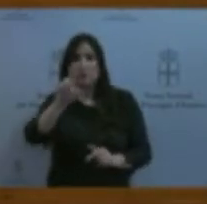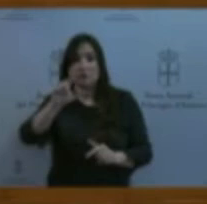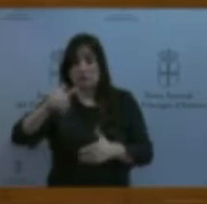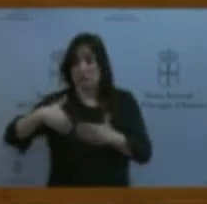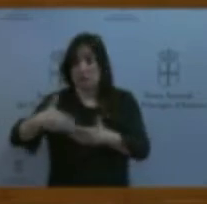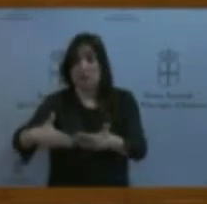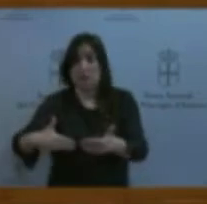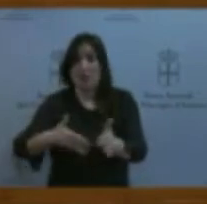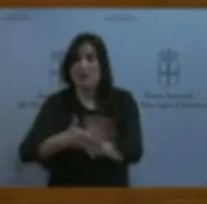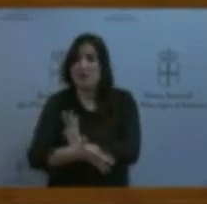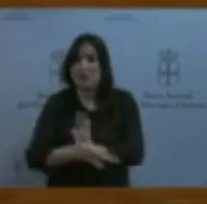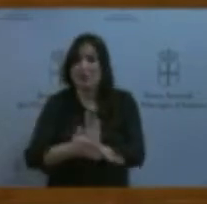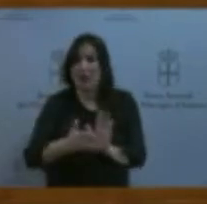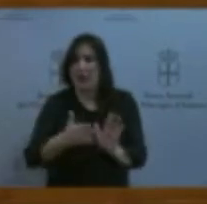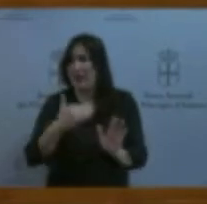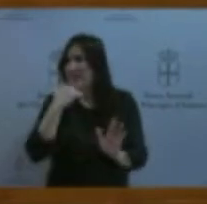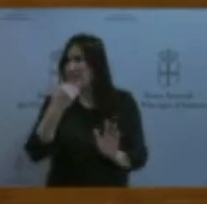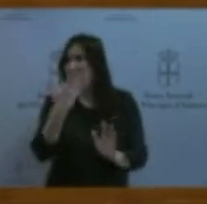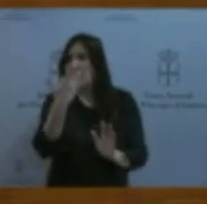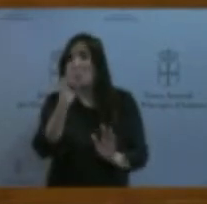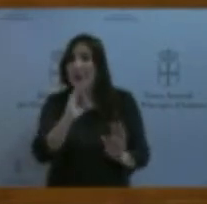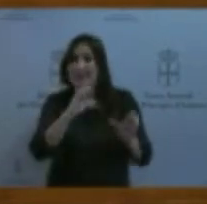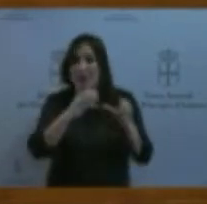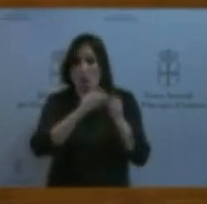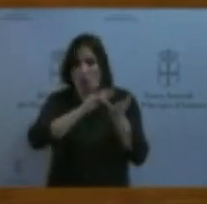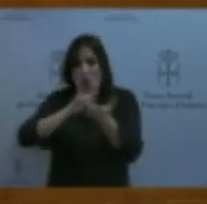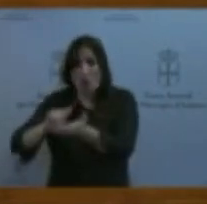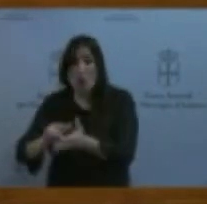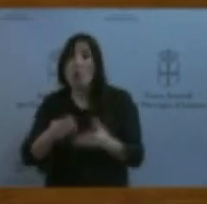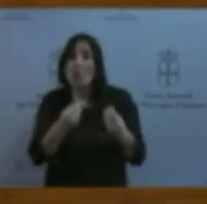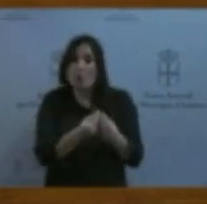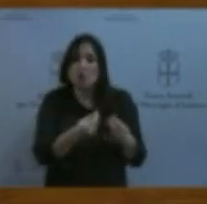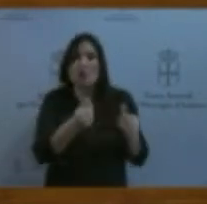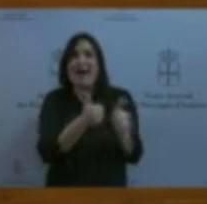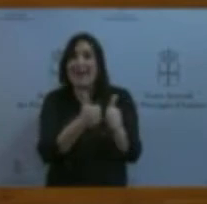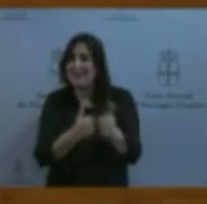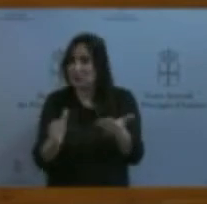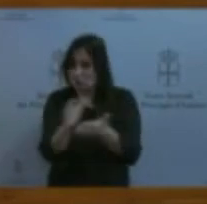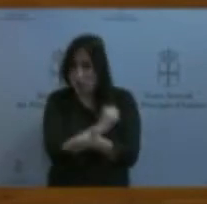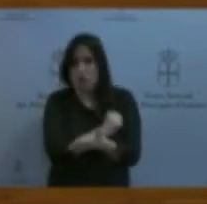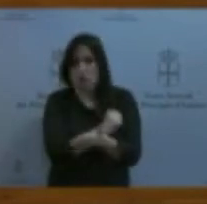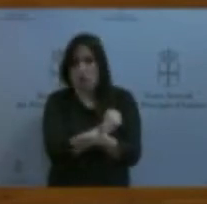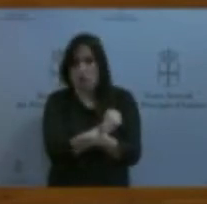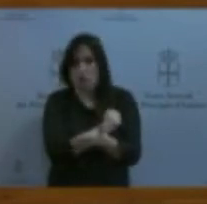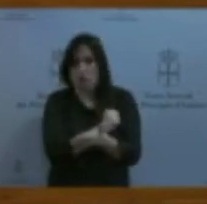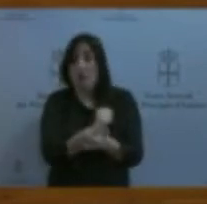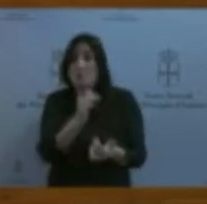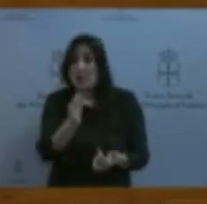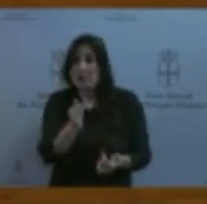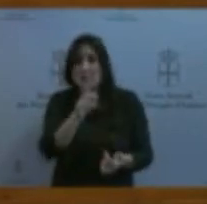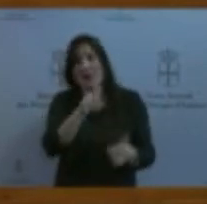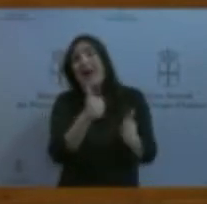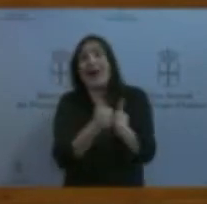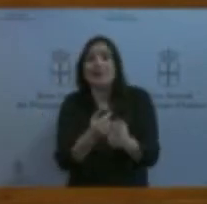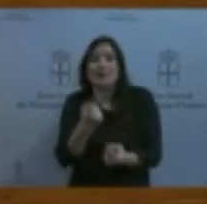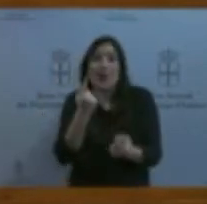50 reuniones con todos los agentes implicados, incluso con agentes que, naturalmente, en